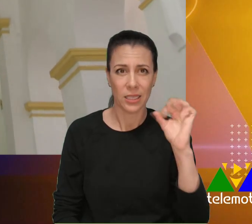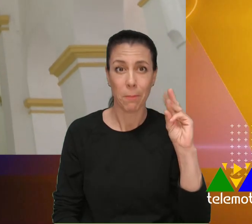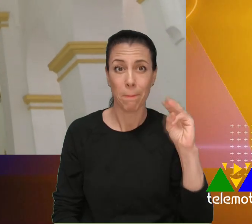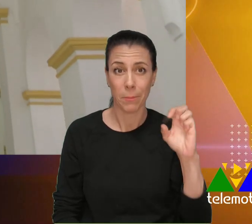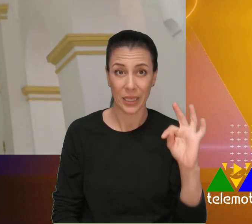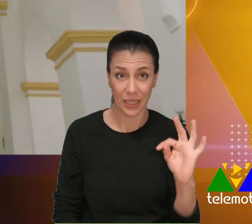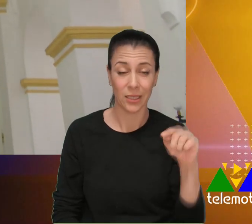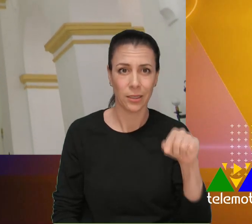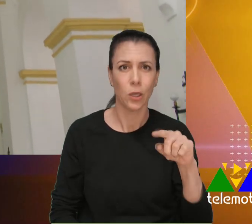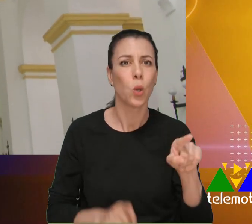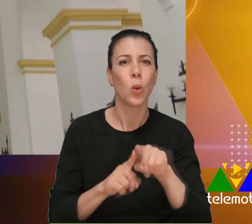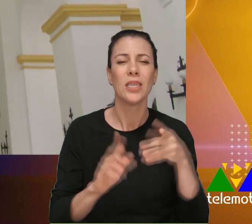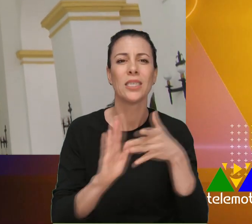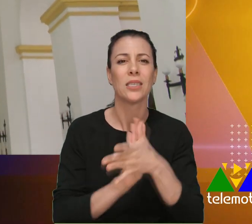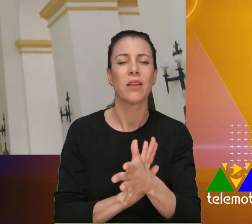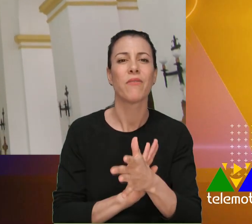alto.